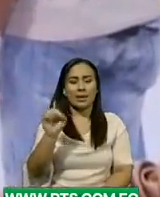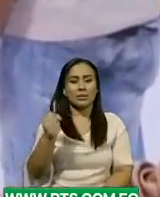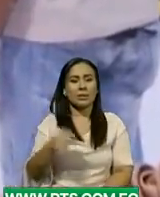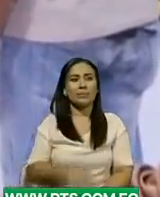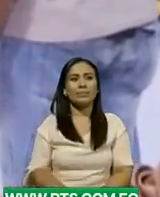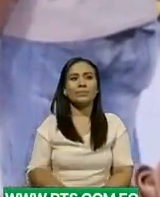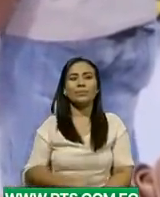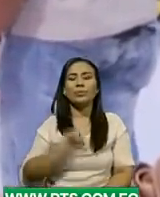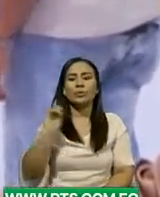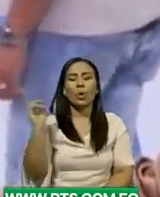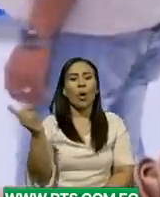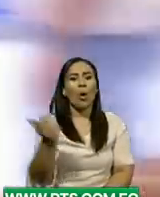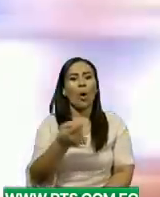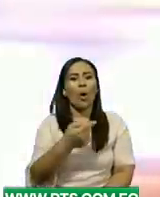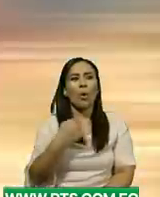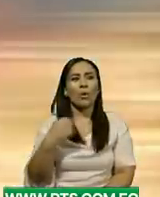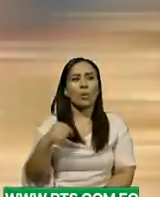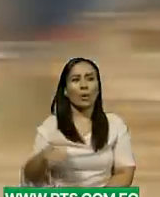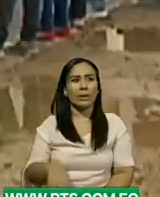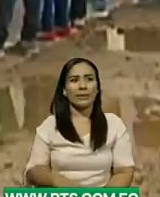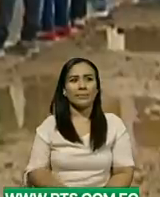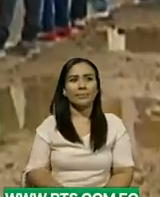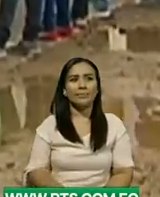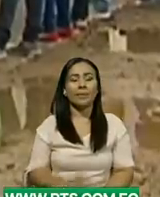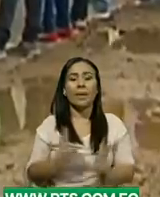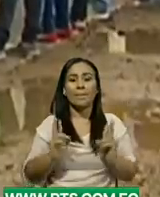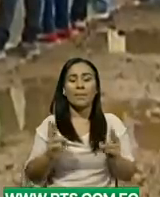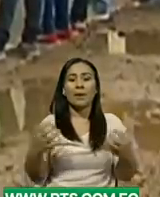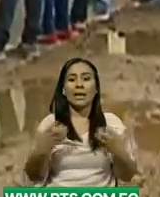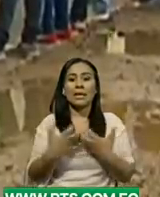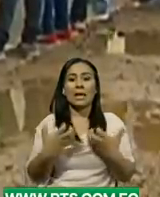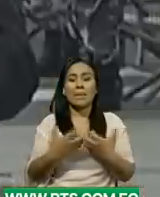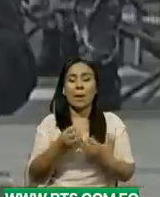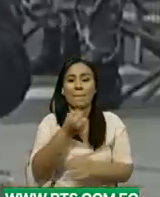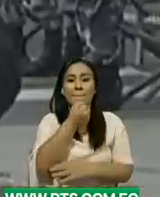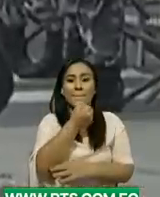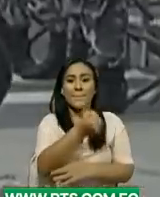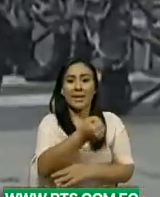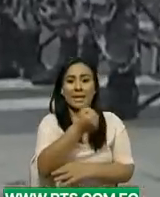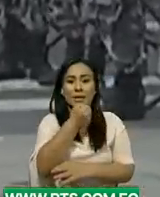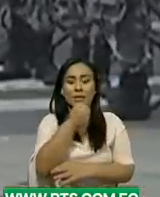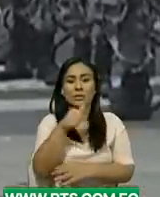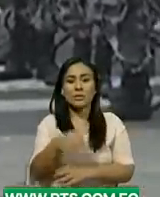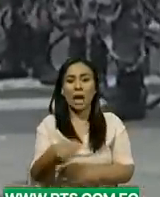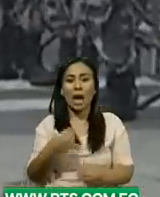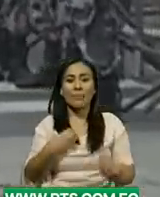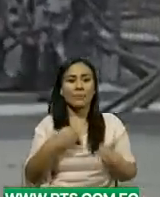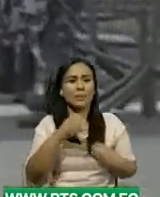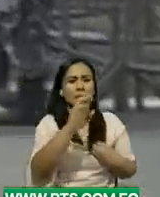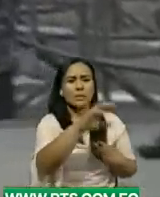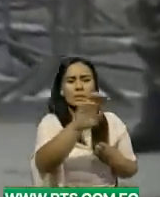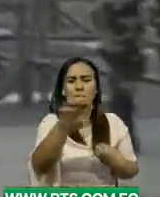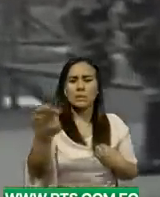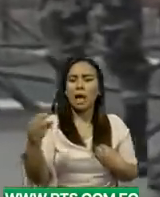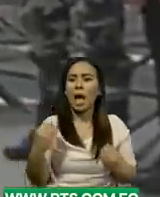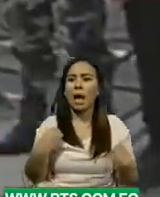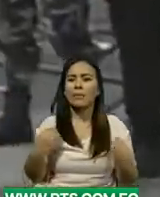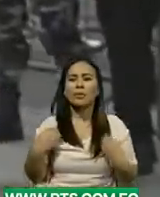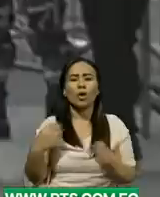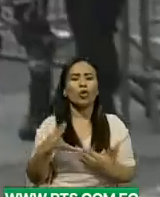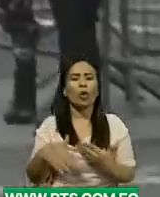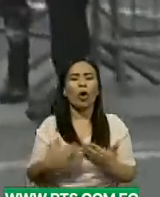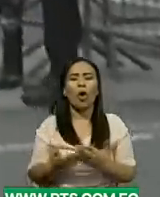más completa en estos comicios. Es así que el equipo periodístico estará desplegado en cada rincón del país reportando todas